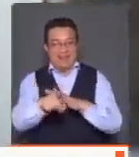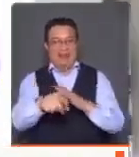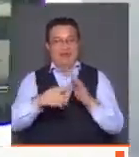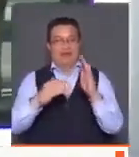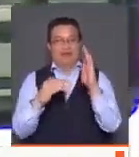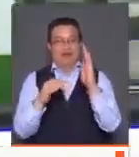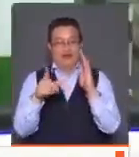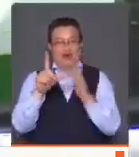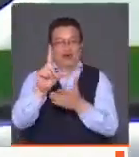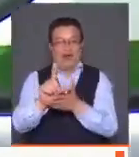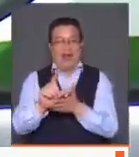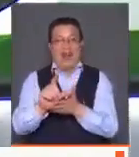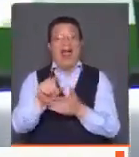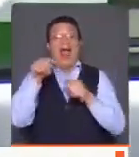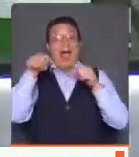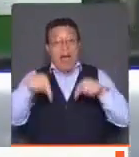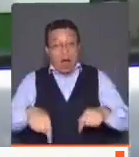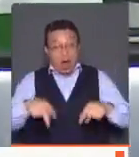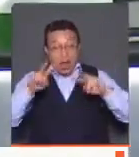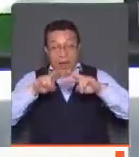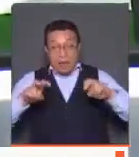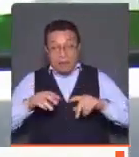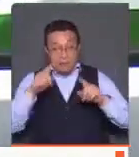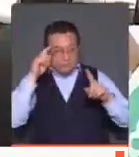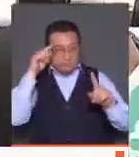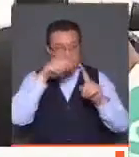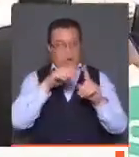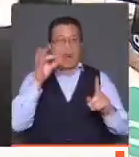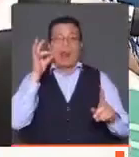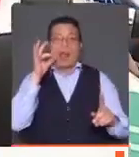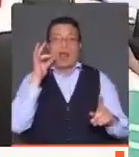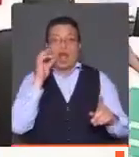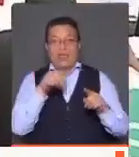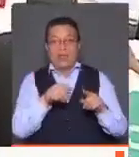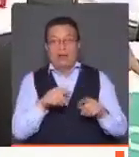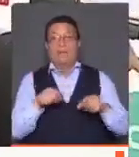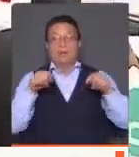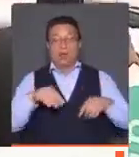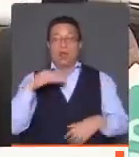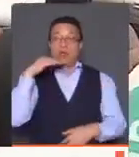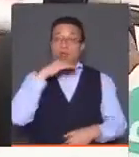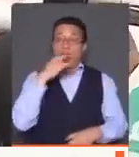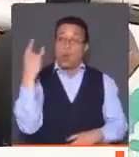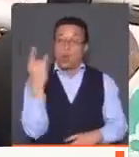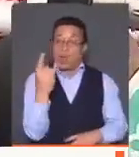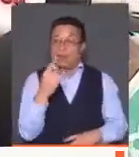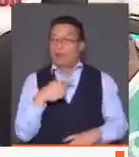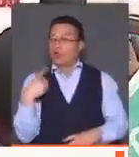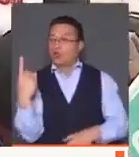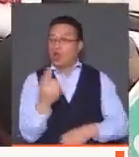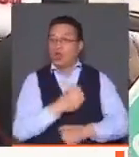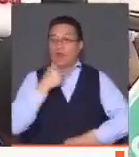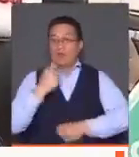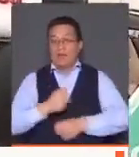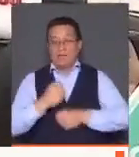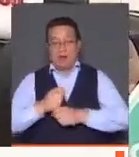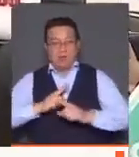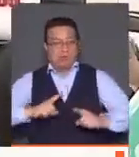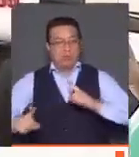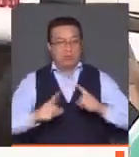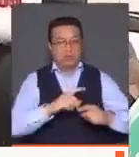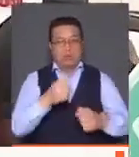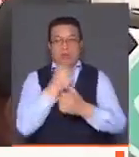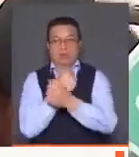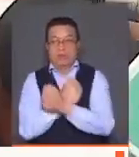ahora la investigación se concentra en las Condes que necesitamos urgentemente que todo el trabajo coordinado de las policías también